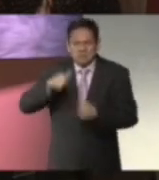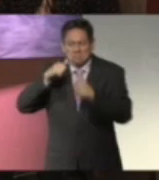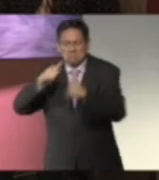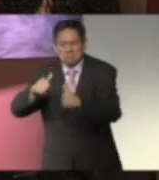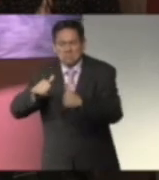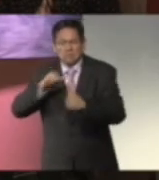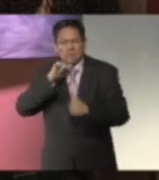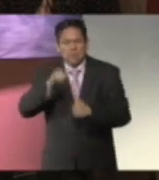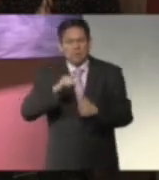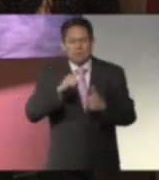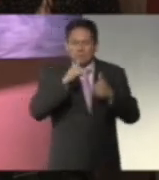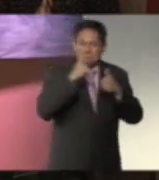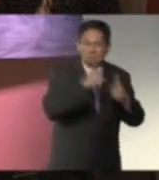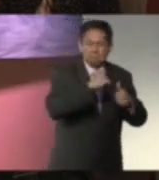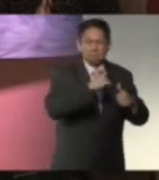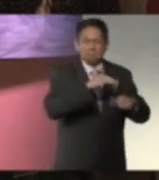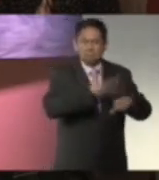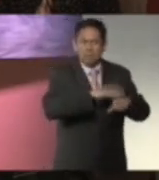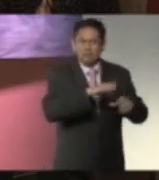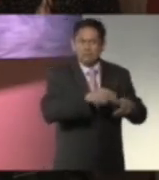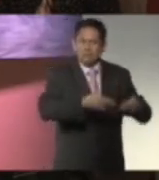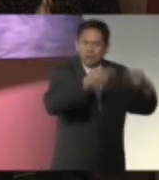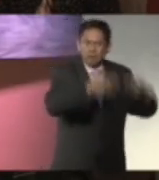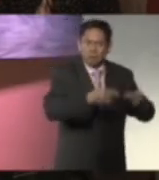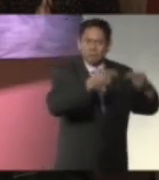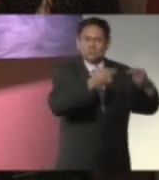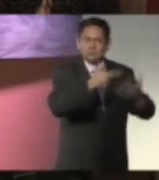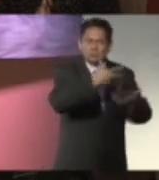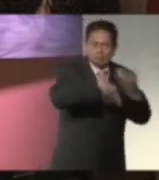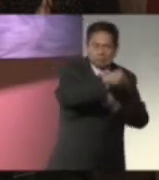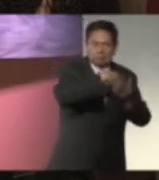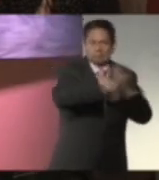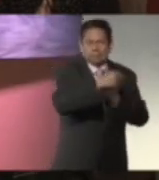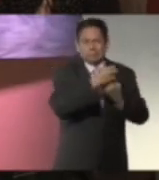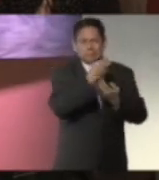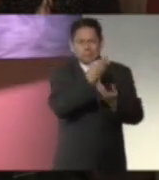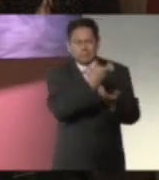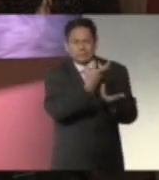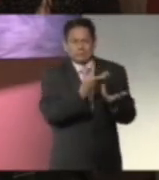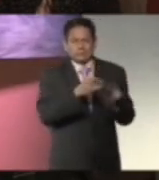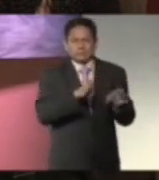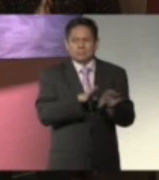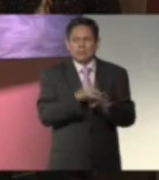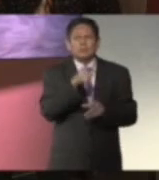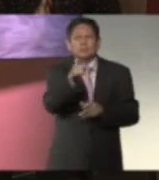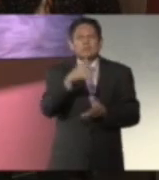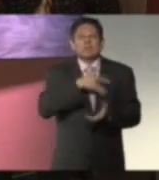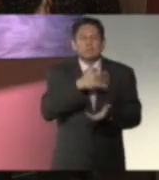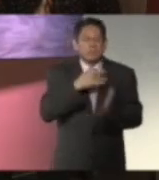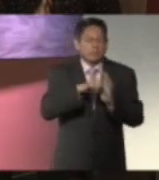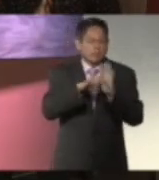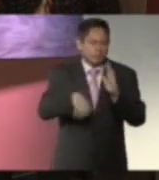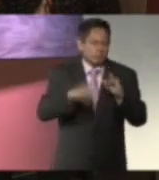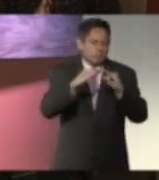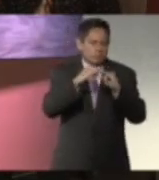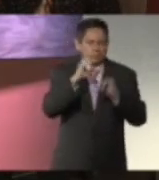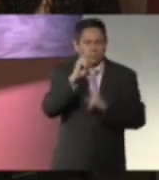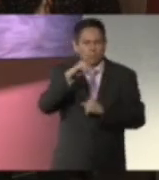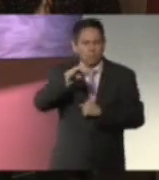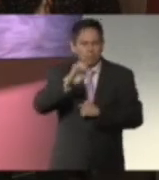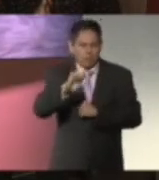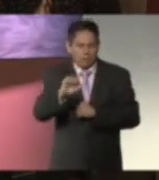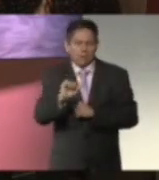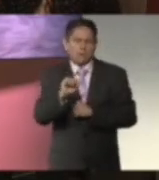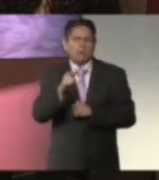¿Qué están pensando ustedes? Hay un video ahí que a mí me gusta mucho, creo que son varios, de ONEA.